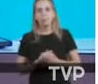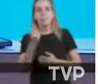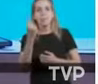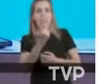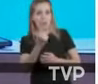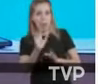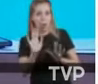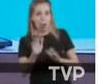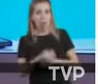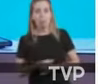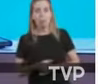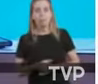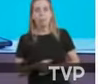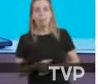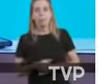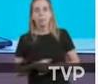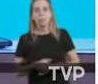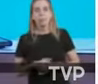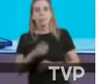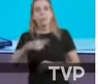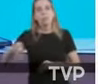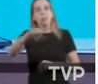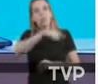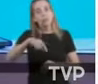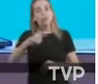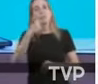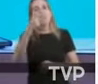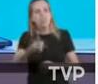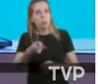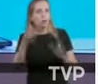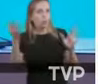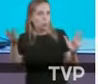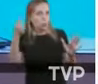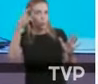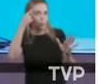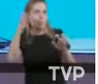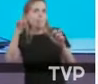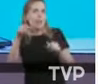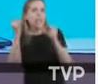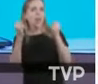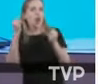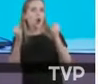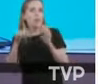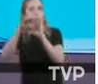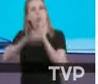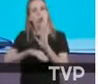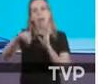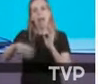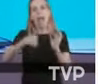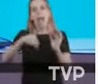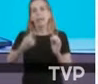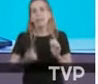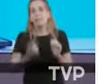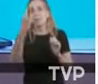Primero, nosotros hemos planteado que todo programa económico en Argentina pasa